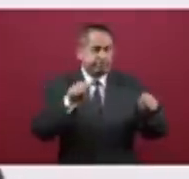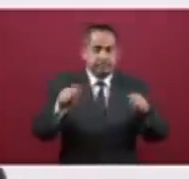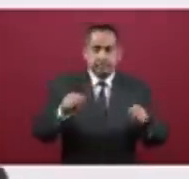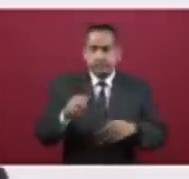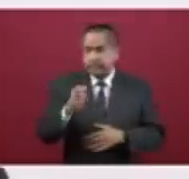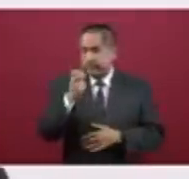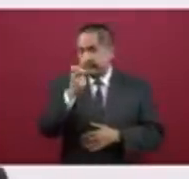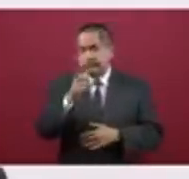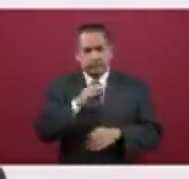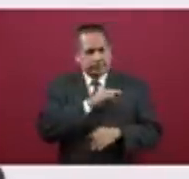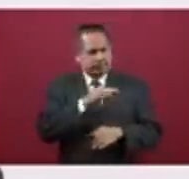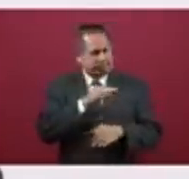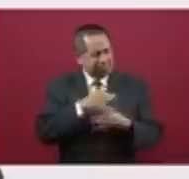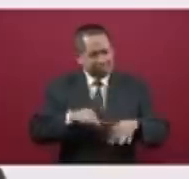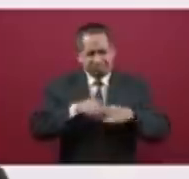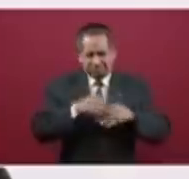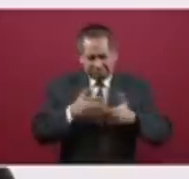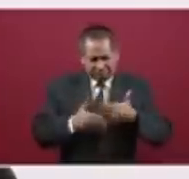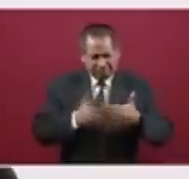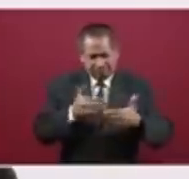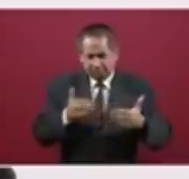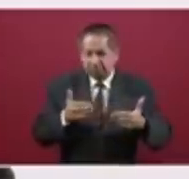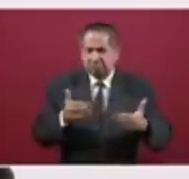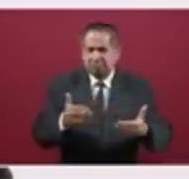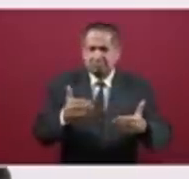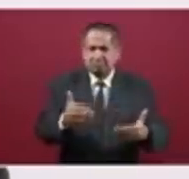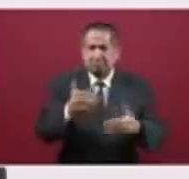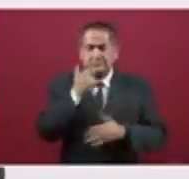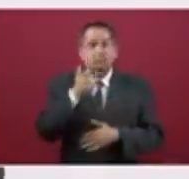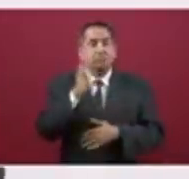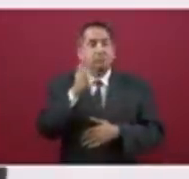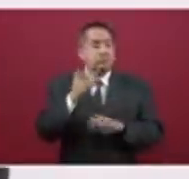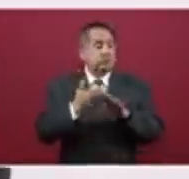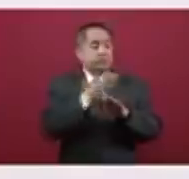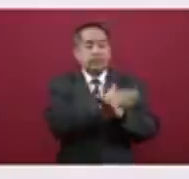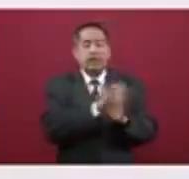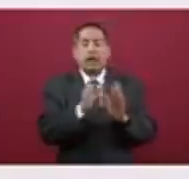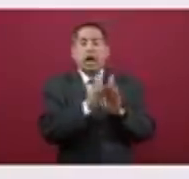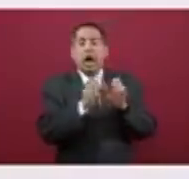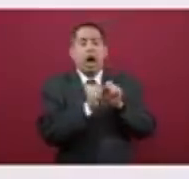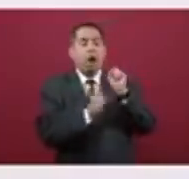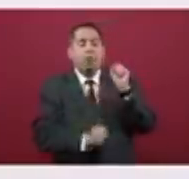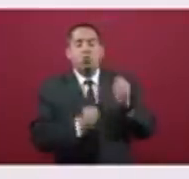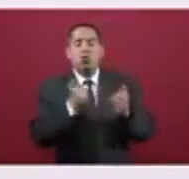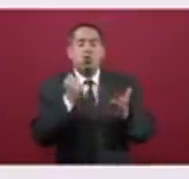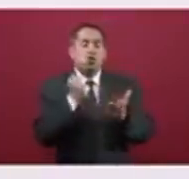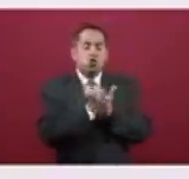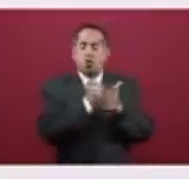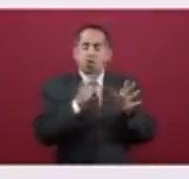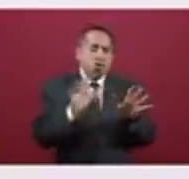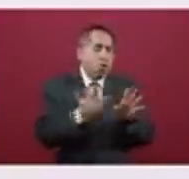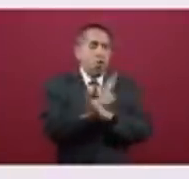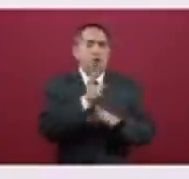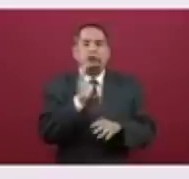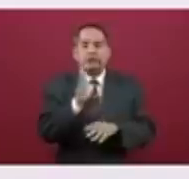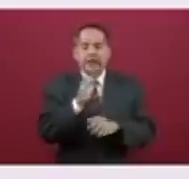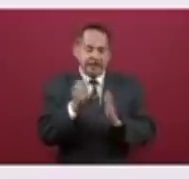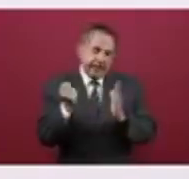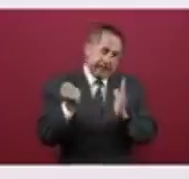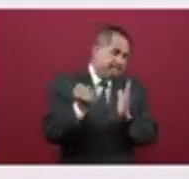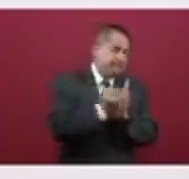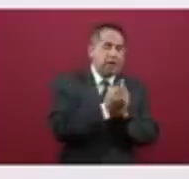avance el que se haya aprobado la reforma constitucional para crear la guardia